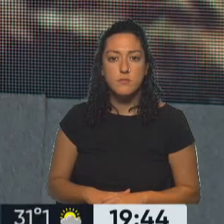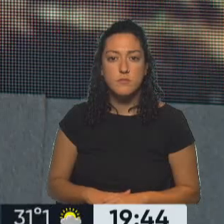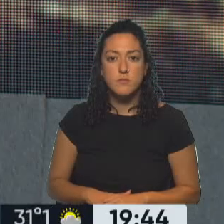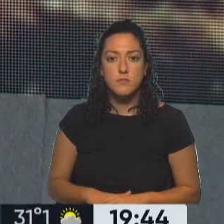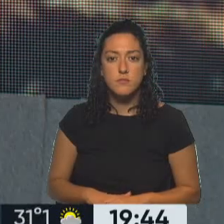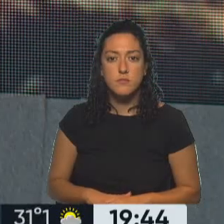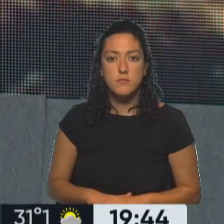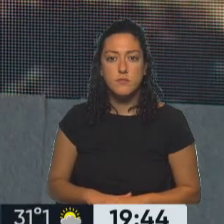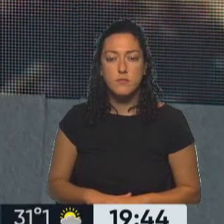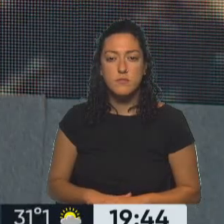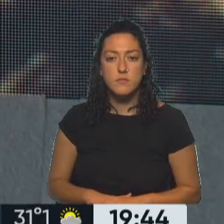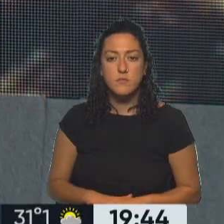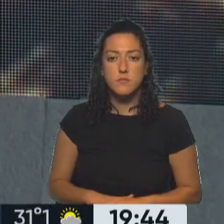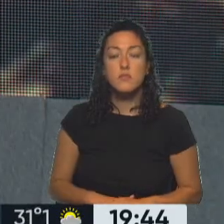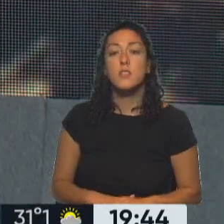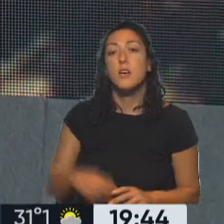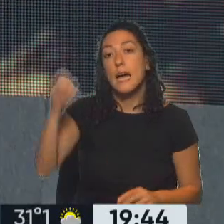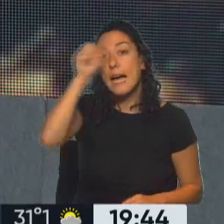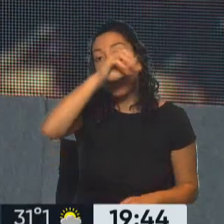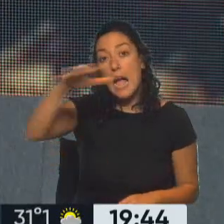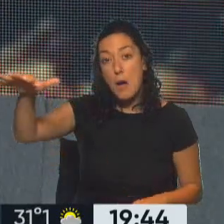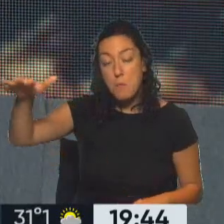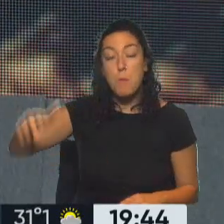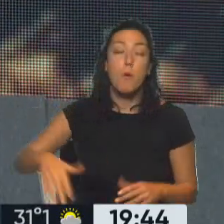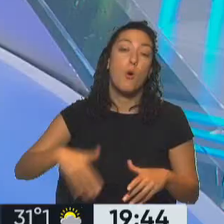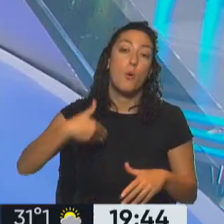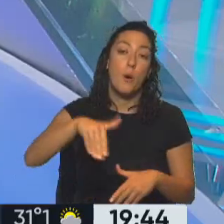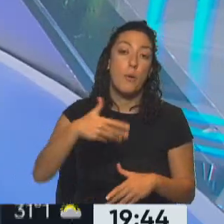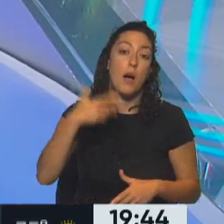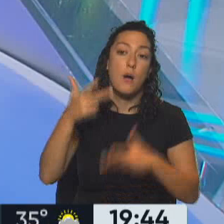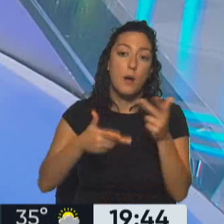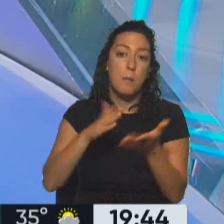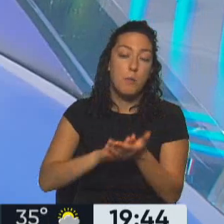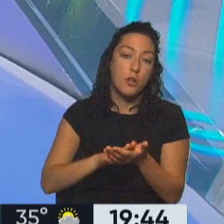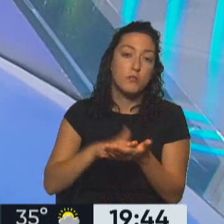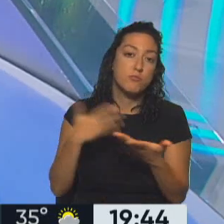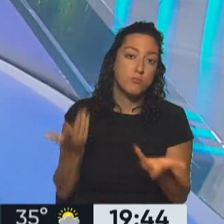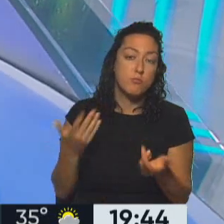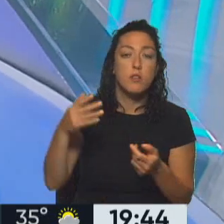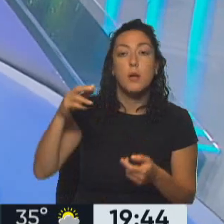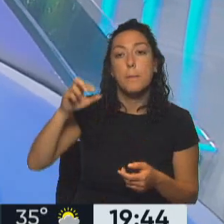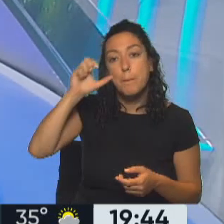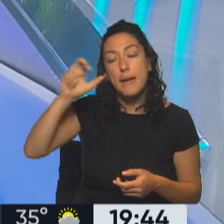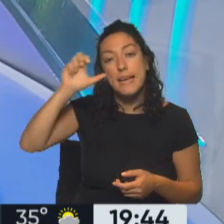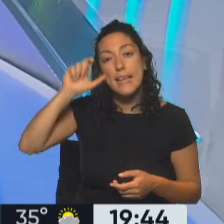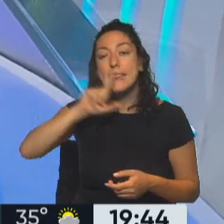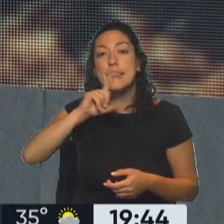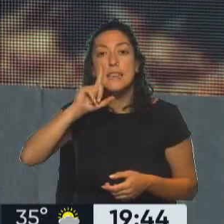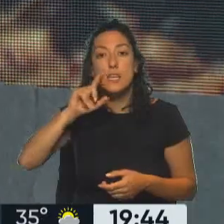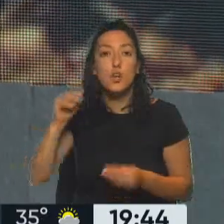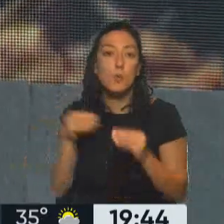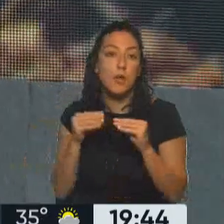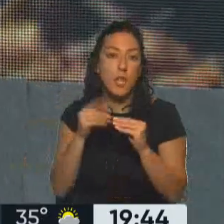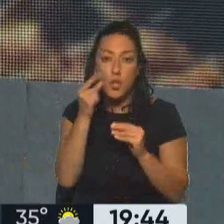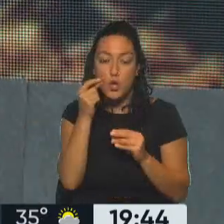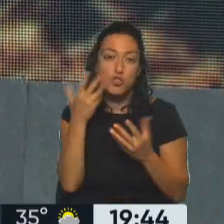Tenemos que hablar de lo que ocurre en el campo para eso lo tenemos aquí a Pedro peretti Cómo estás Pedro bienvenido vamos a hablar de la sequía